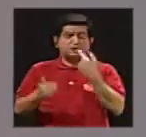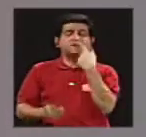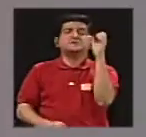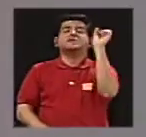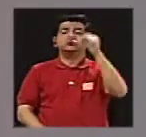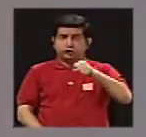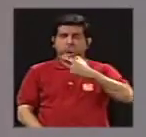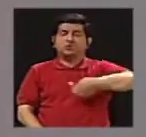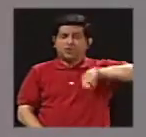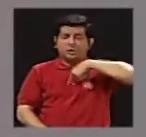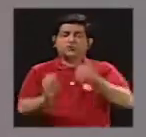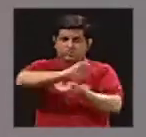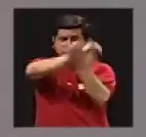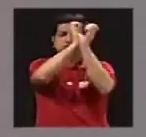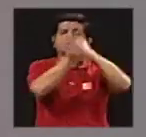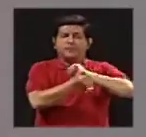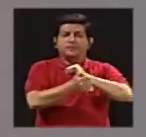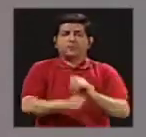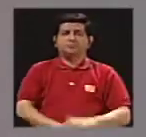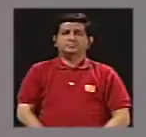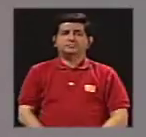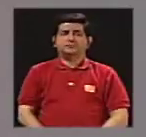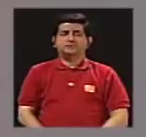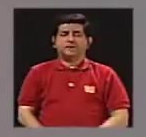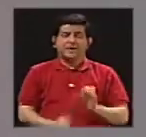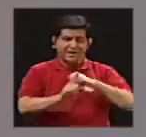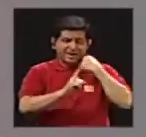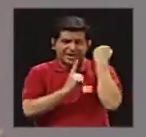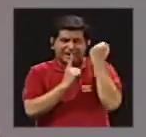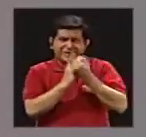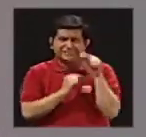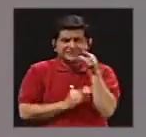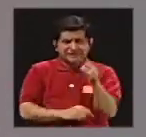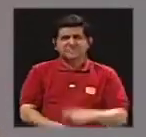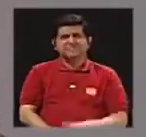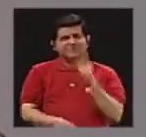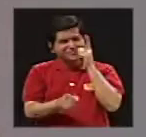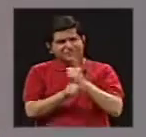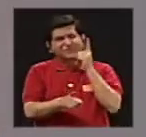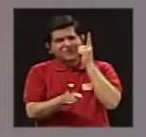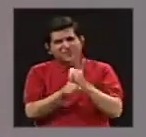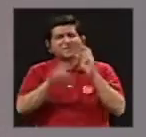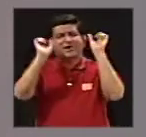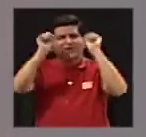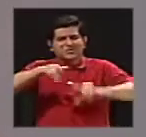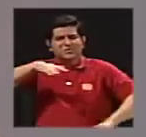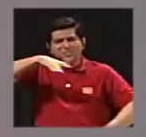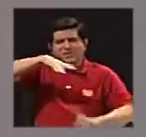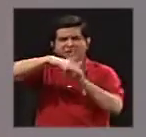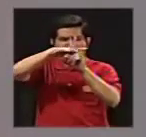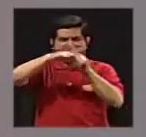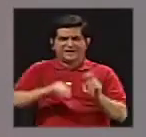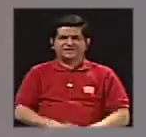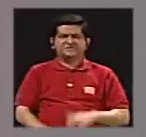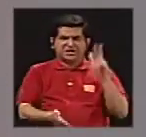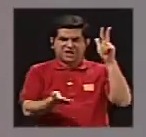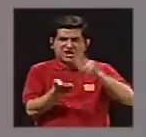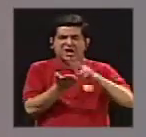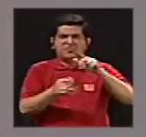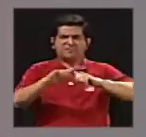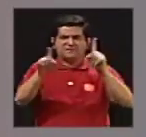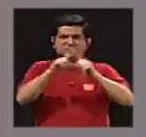sí estamos haciendo cambios porque entonces lleva una situación efectivamente puede surgir a raíz de la aprobación de